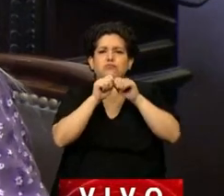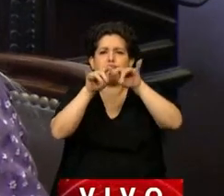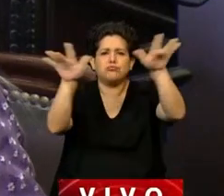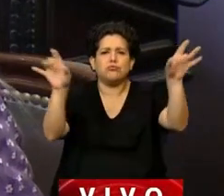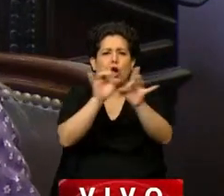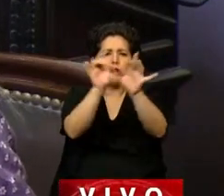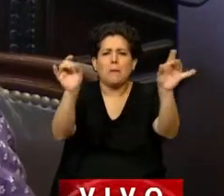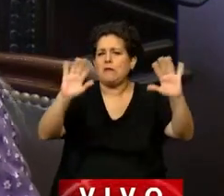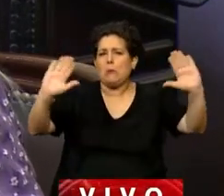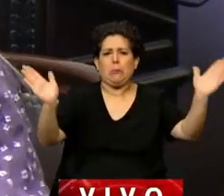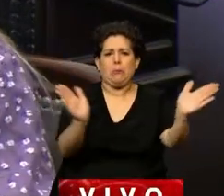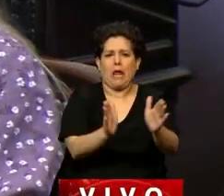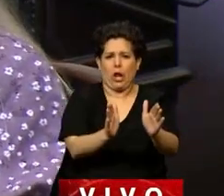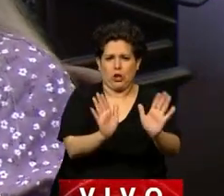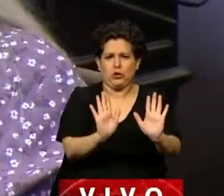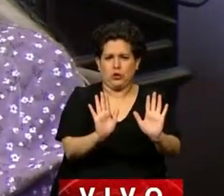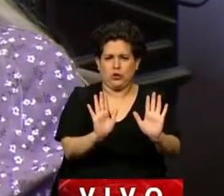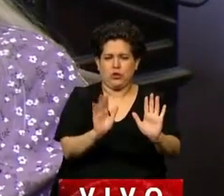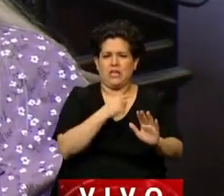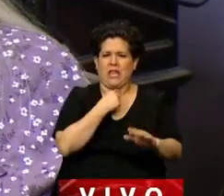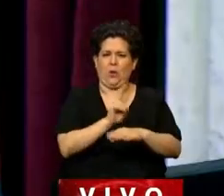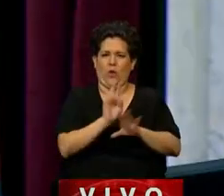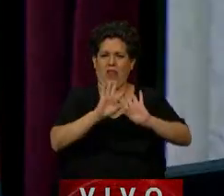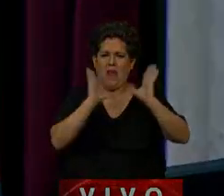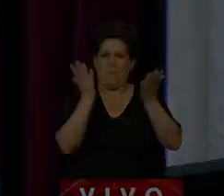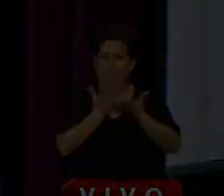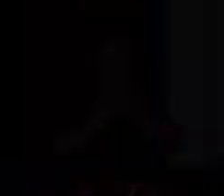ambientales y ecológicos. Muchas gracias. Gracias, diputada Stolbizer.